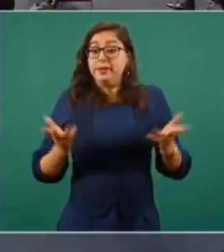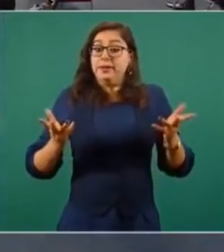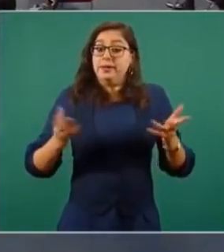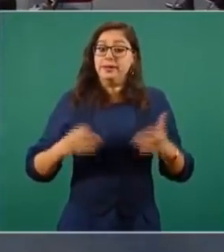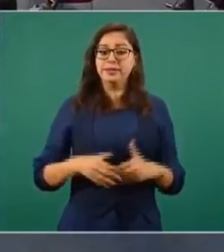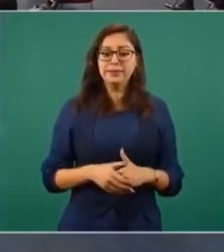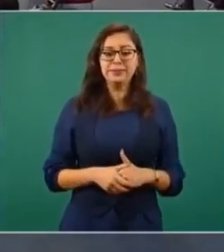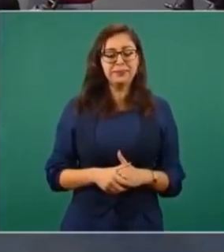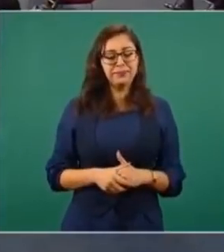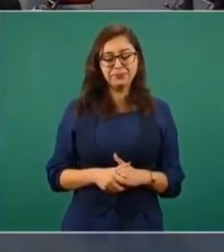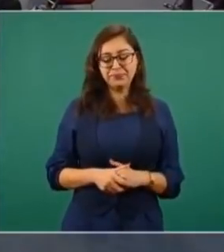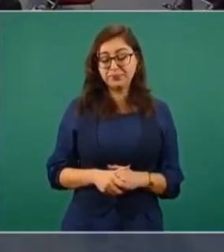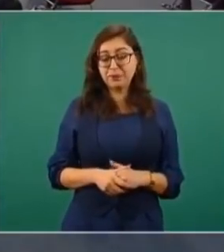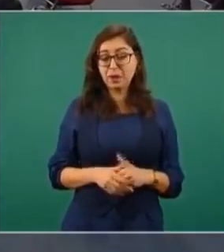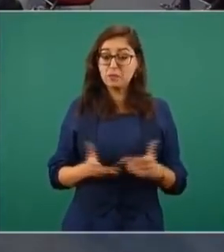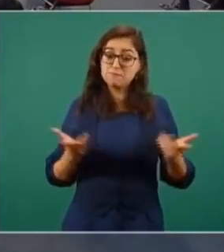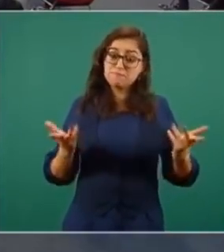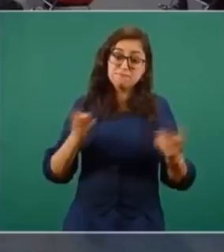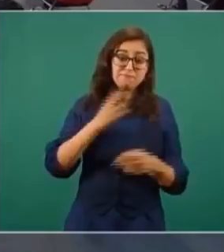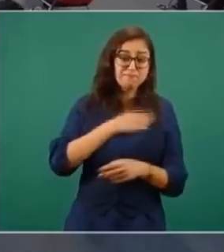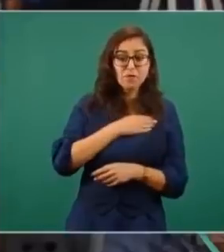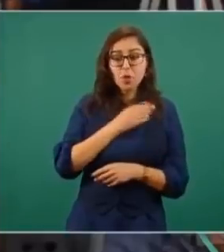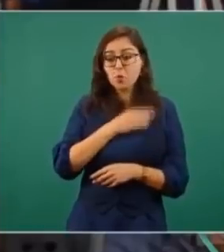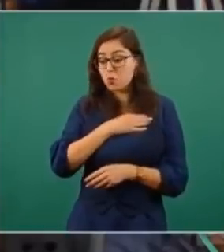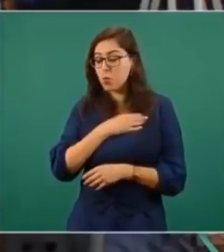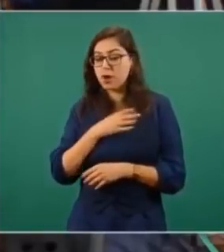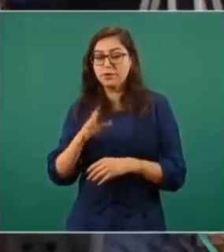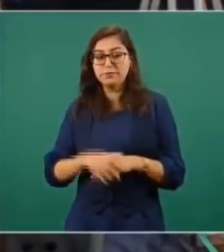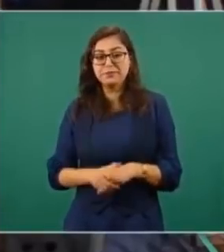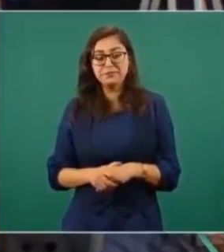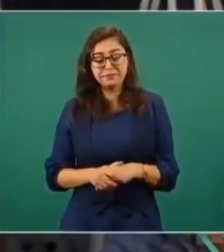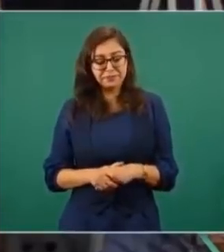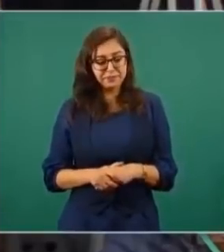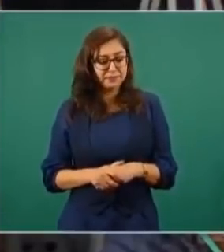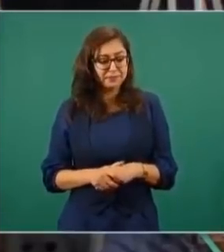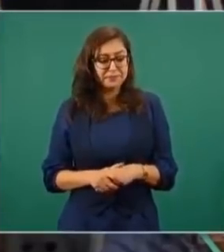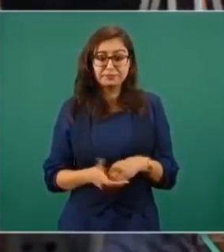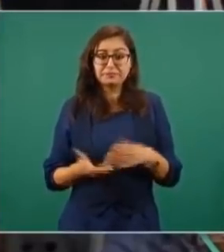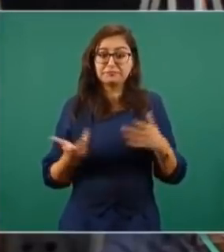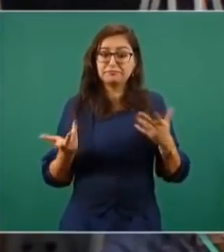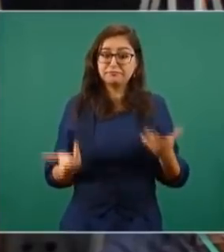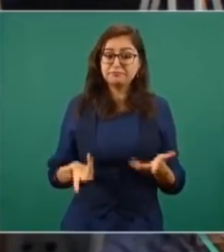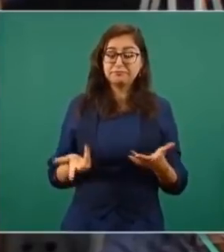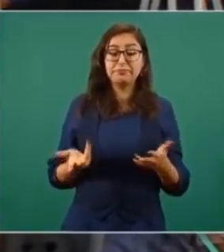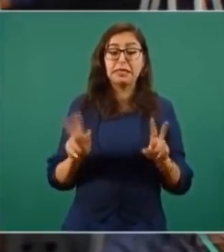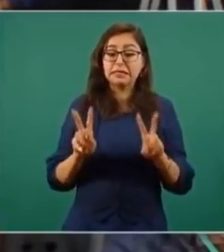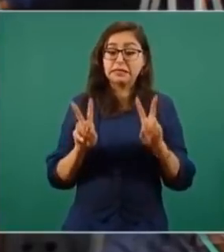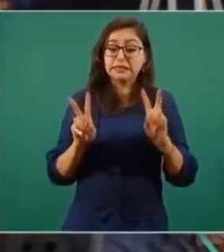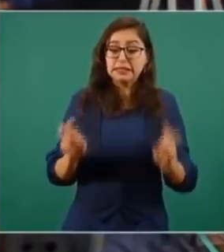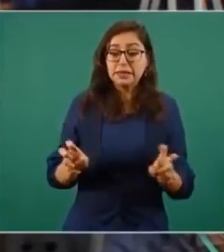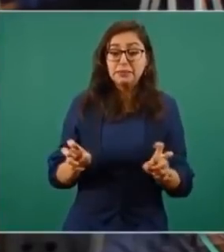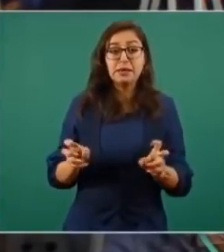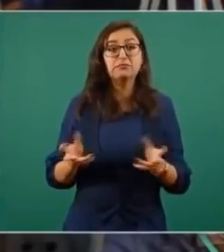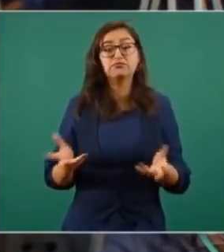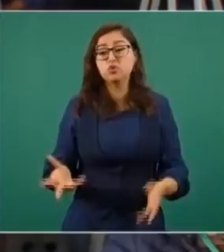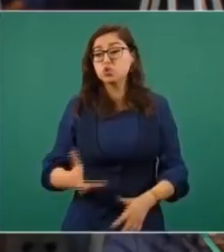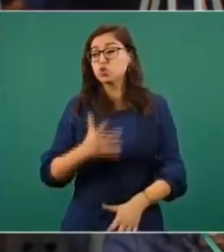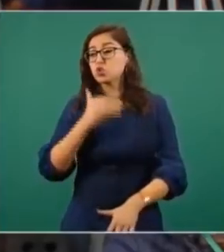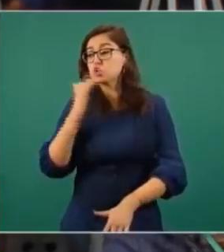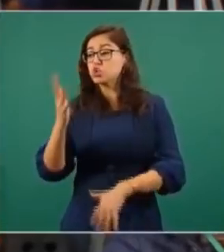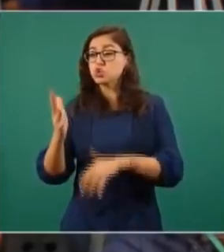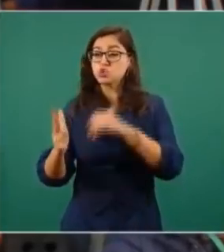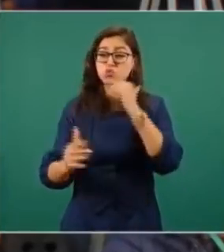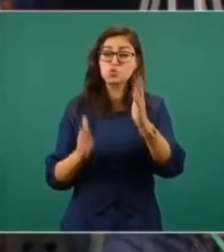que usted nos está planteando de ser incansables ante la lucha por terminar con aquellos rezagos en los que nos dejaron